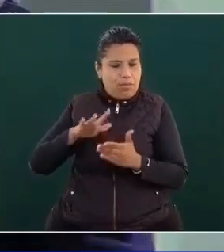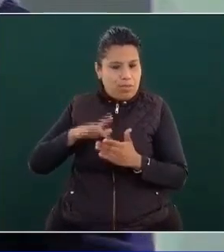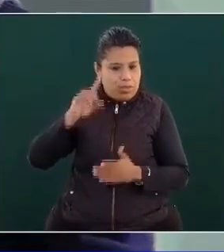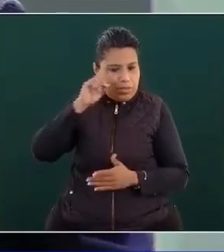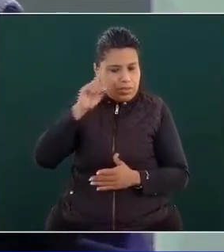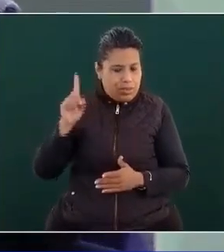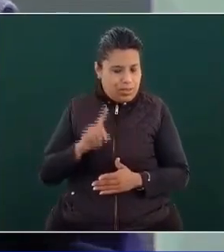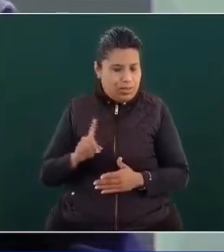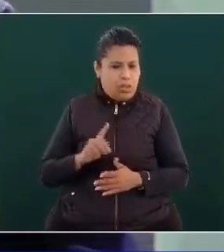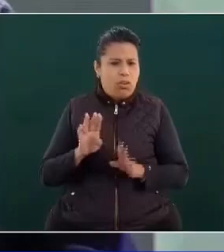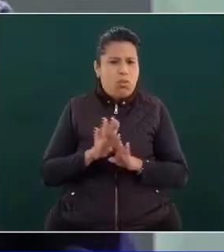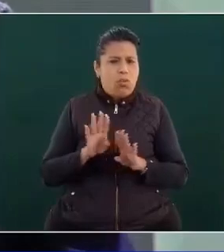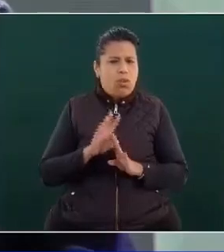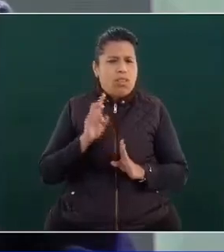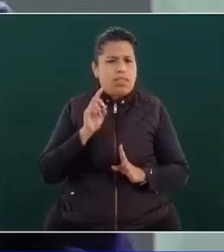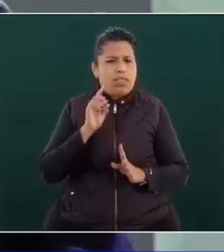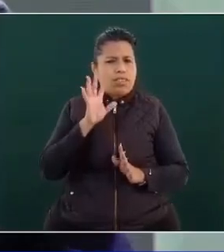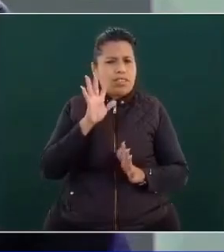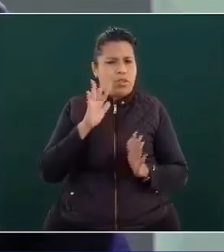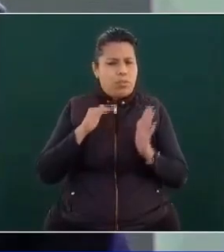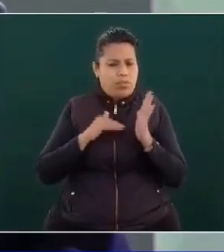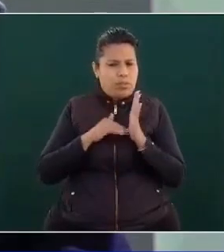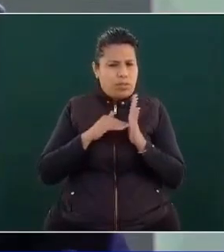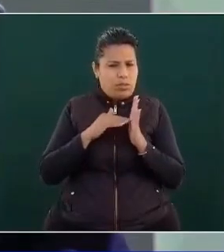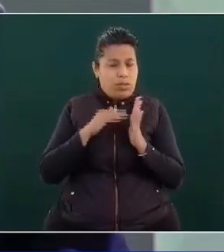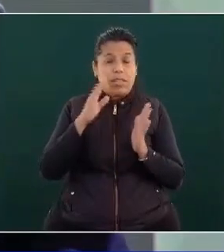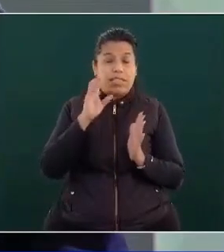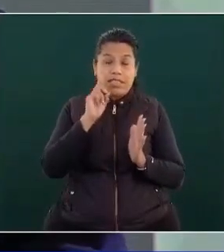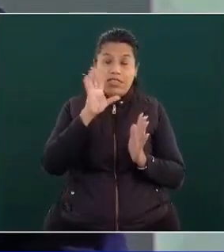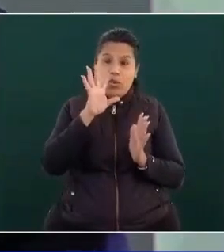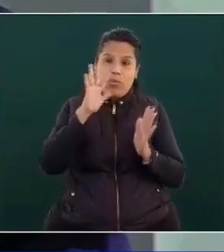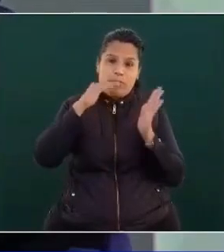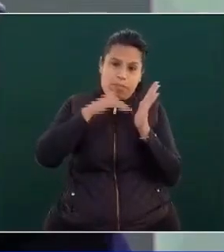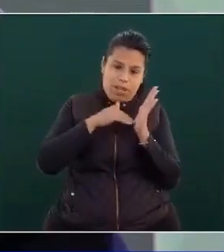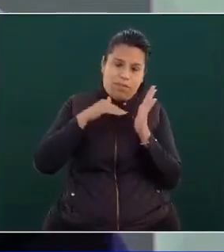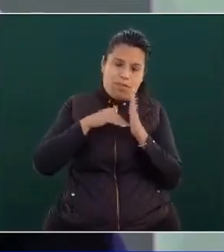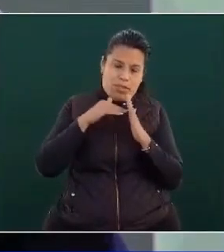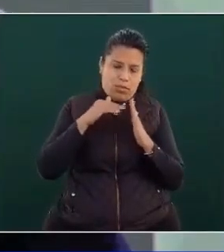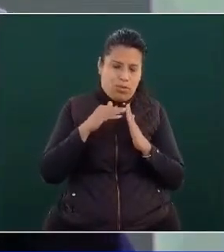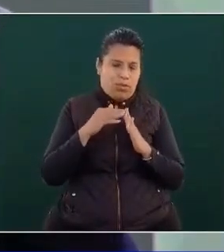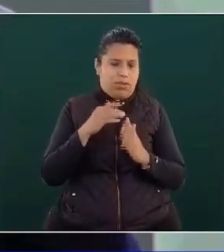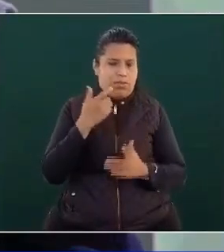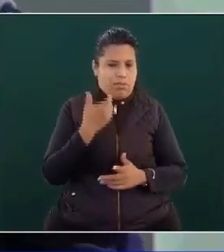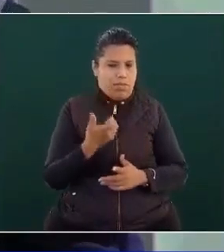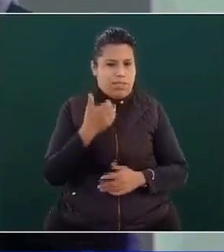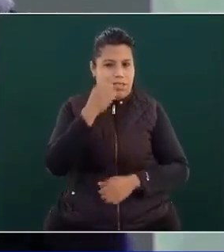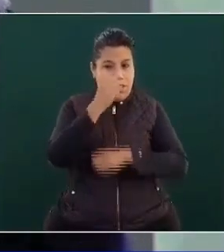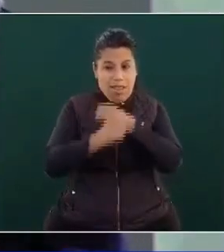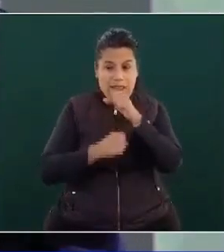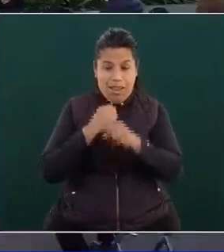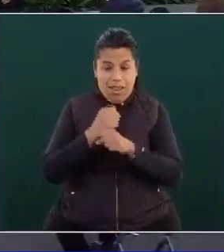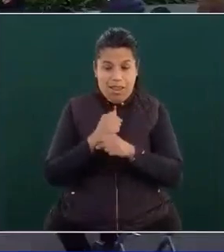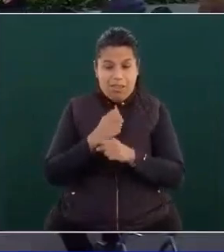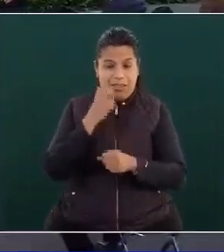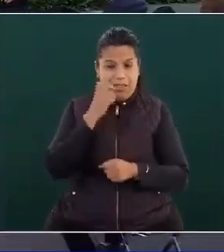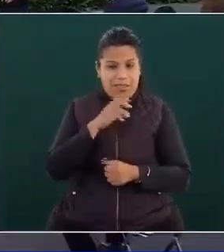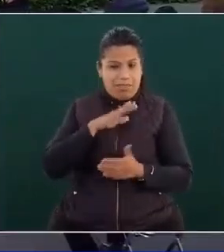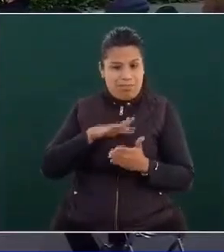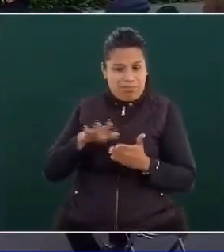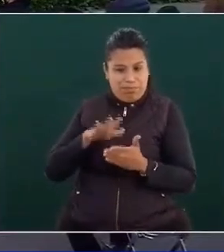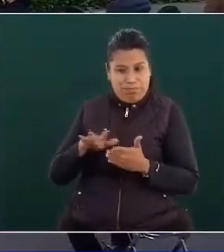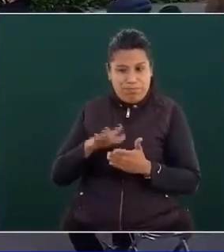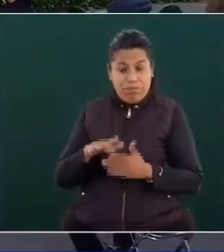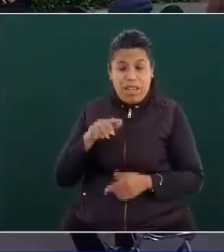como 35,000 millones de pesos al año. Es más que el presupuesto